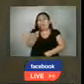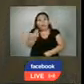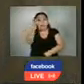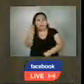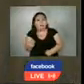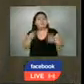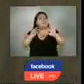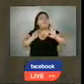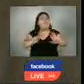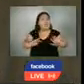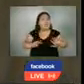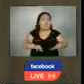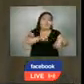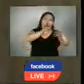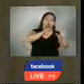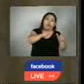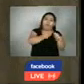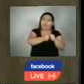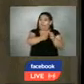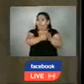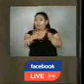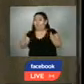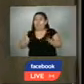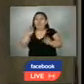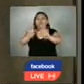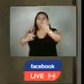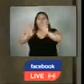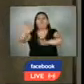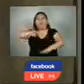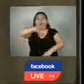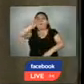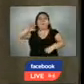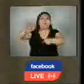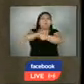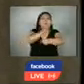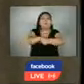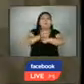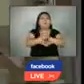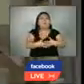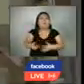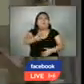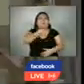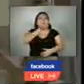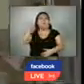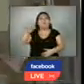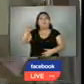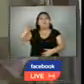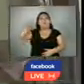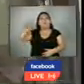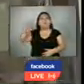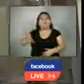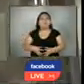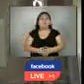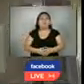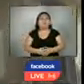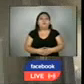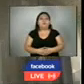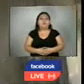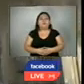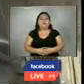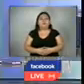7 días ascendió de 8 a 95% en toda la nación. José Pernalete, Voz de América, Miami.